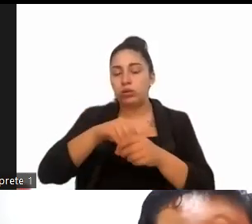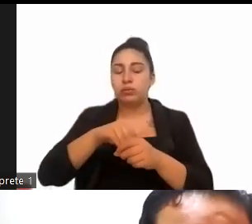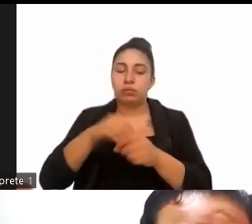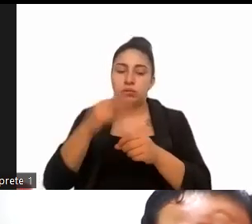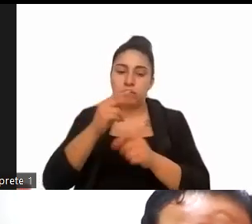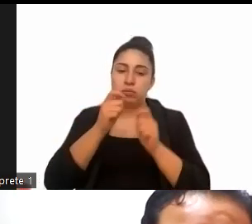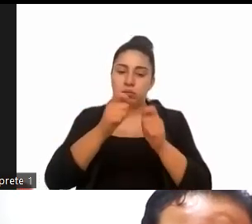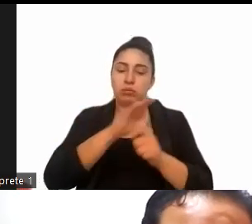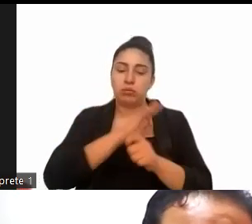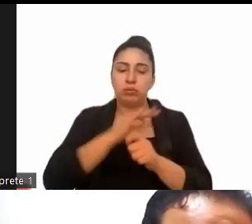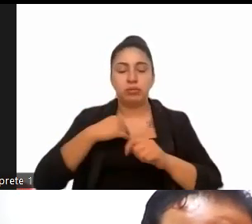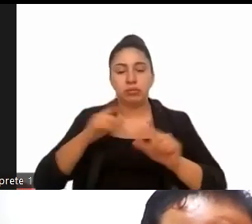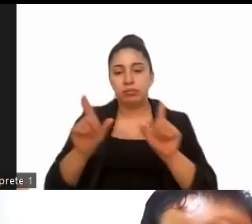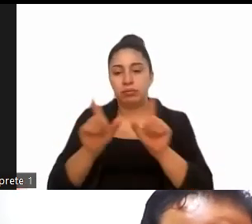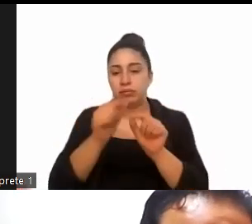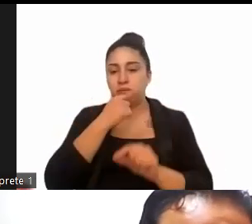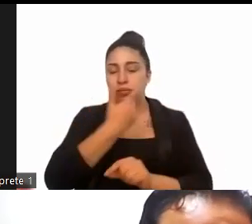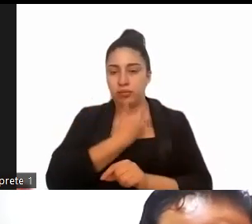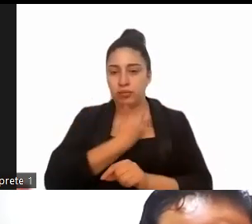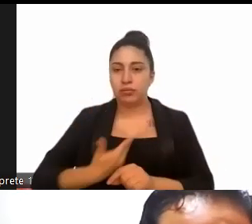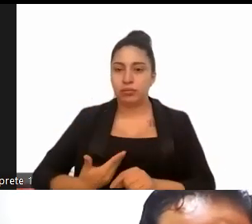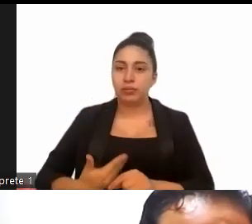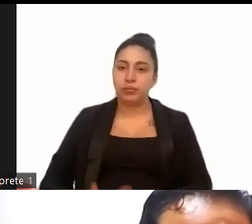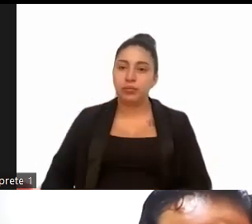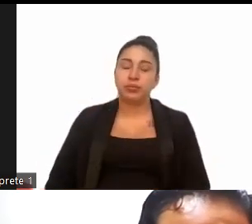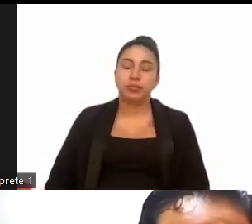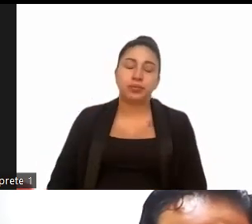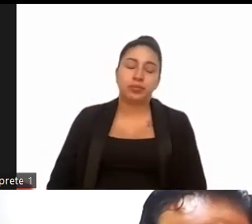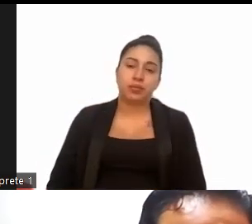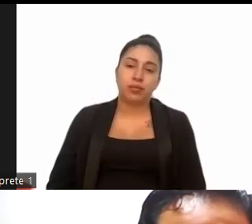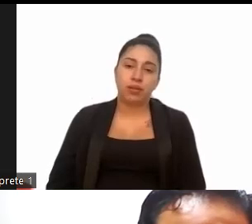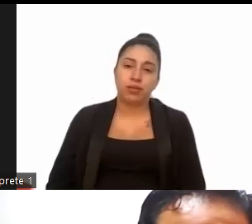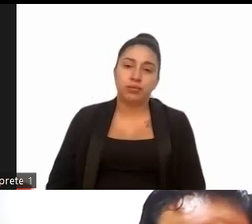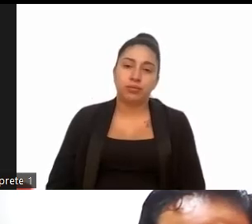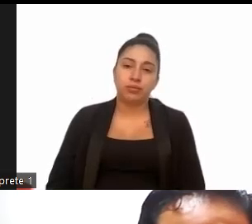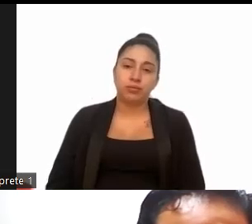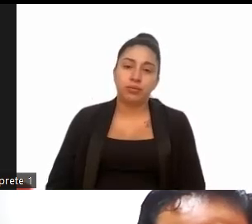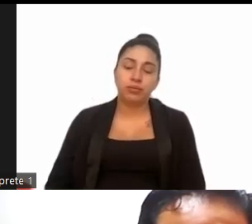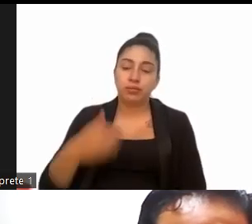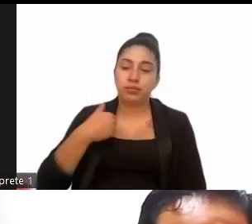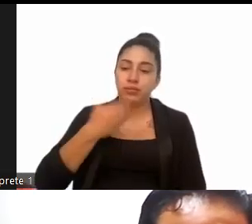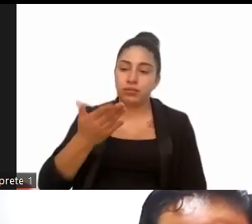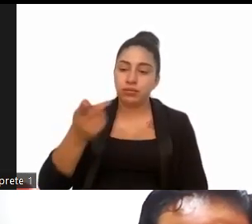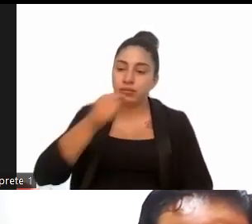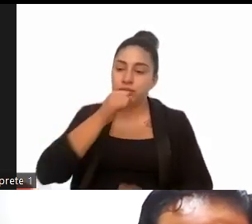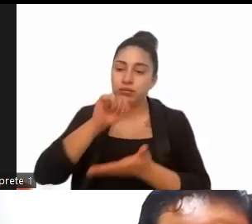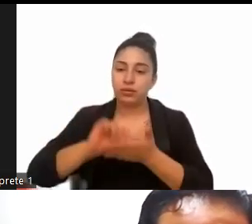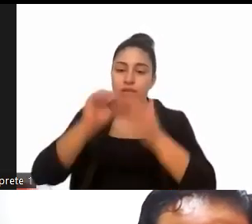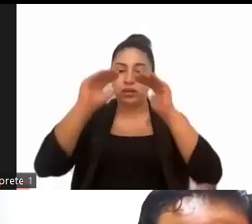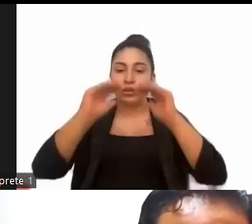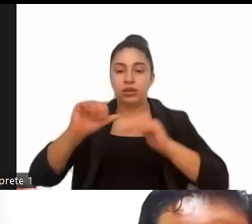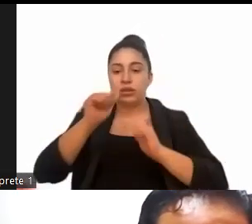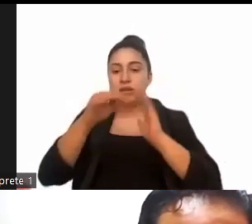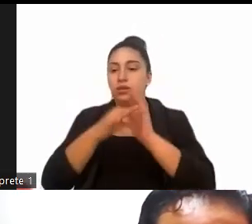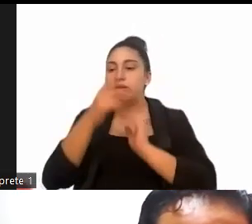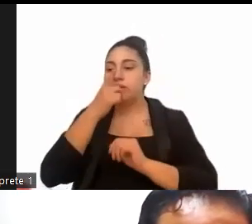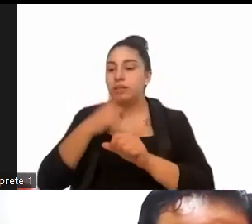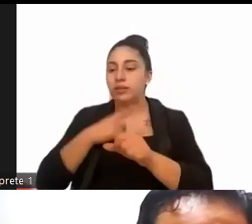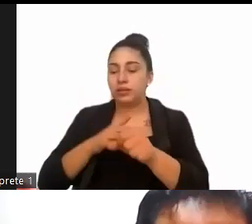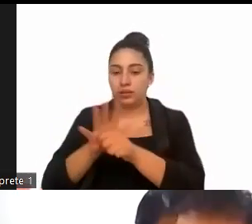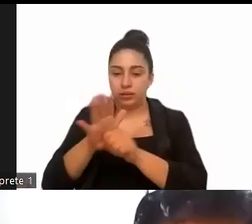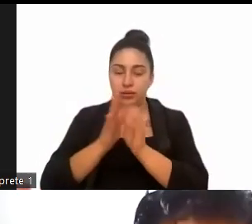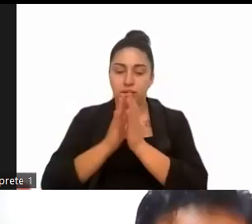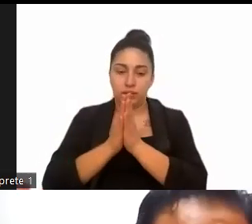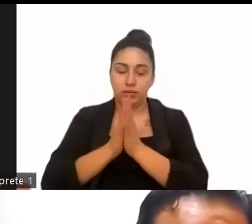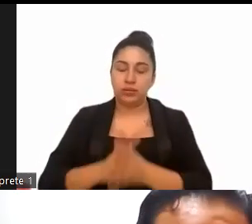presidente. Gracias, secretario. Se solicita a la Secretaría de Lectura y exponga el siguiente punto del orden del